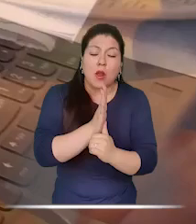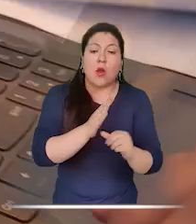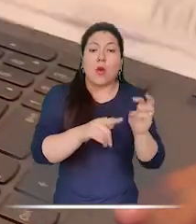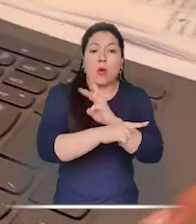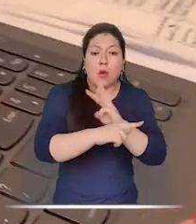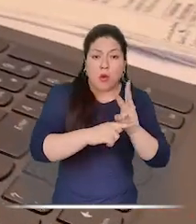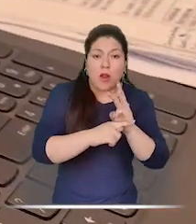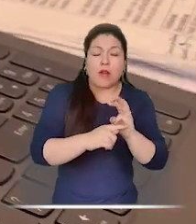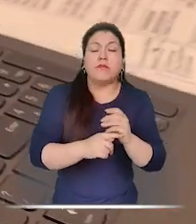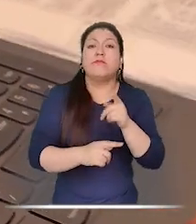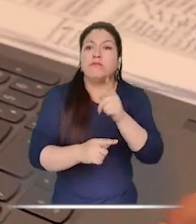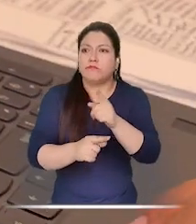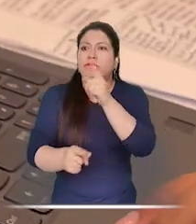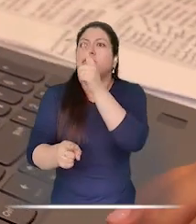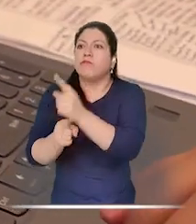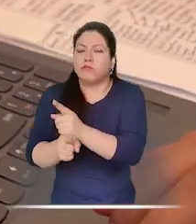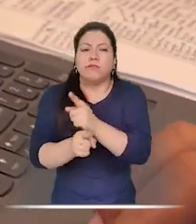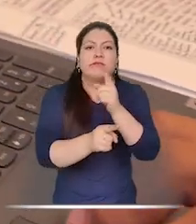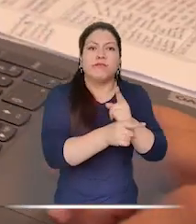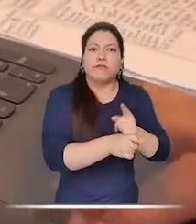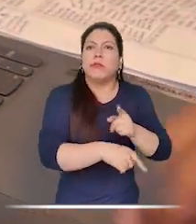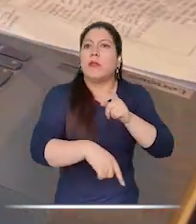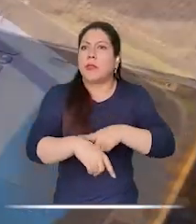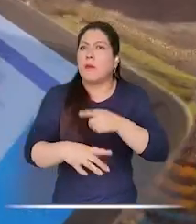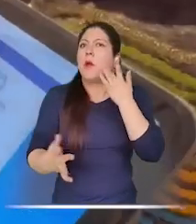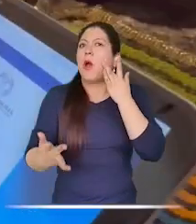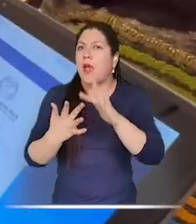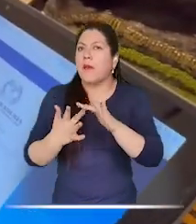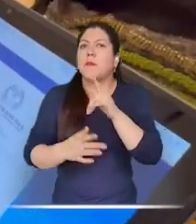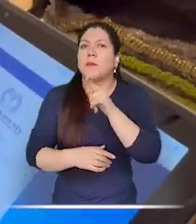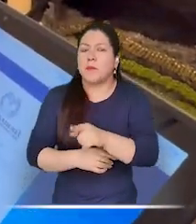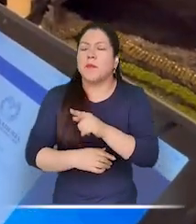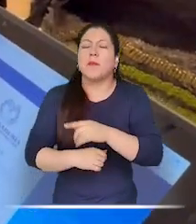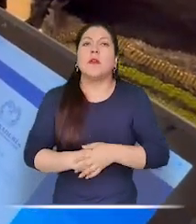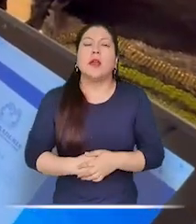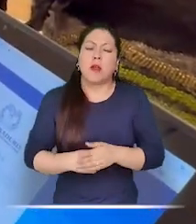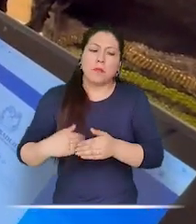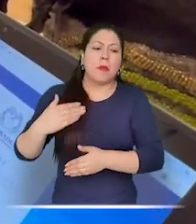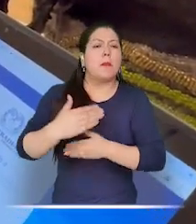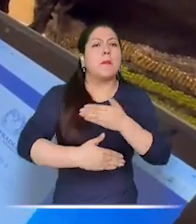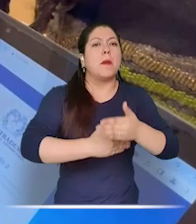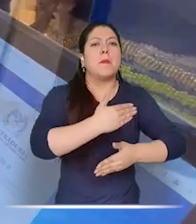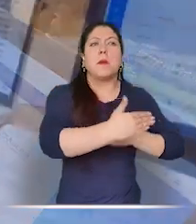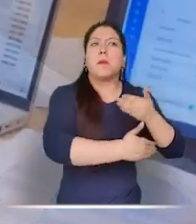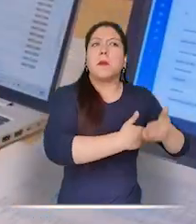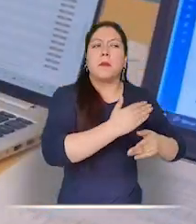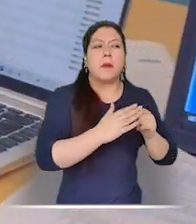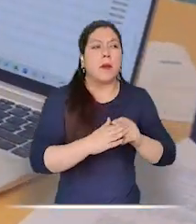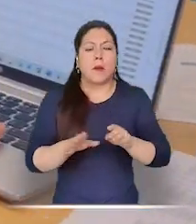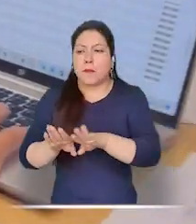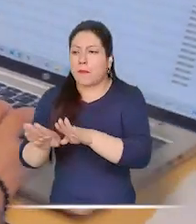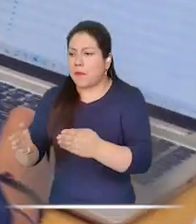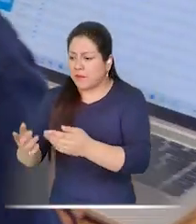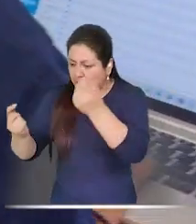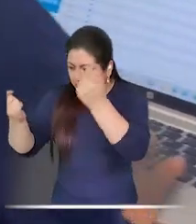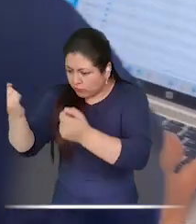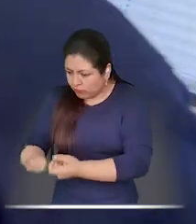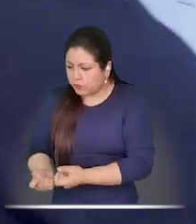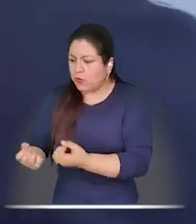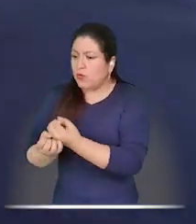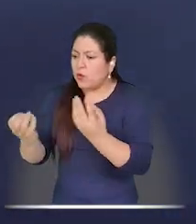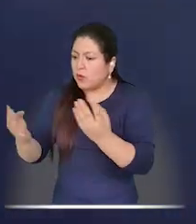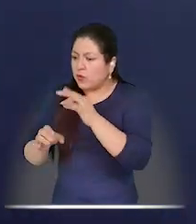manera correcta en el tiempo que se indica y de acuerdo cómo va avanzando cada una de las mesas